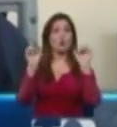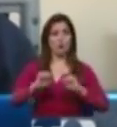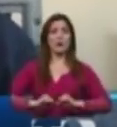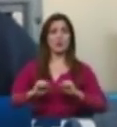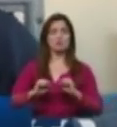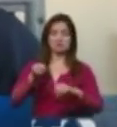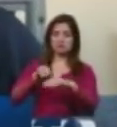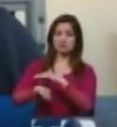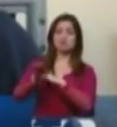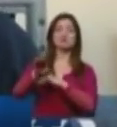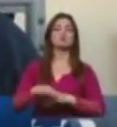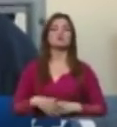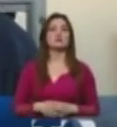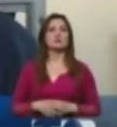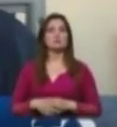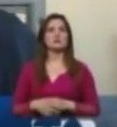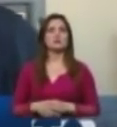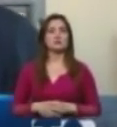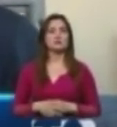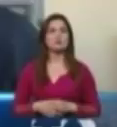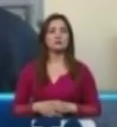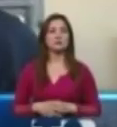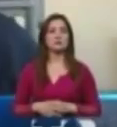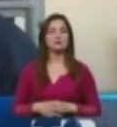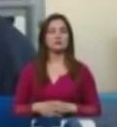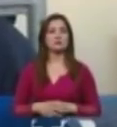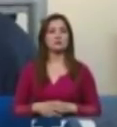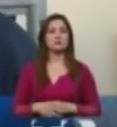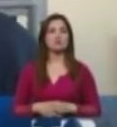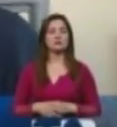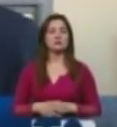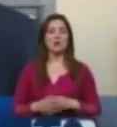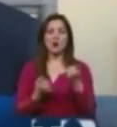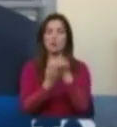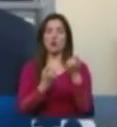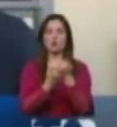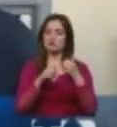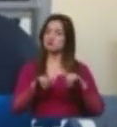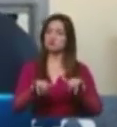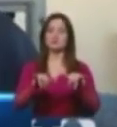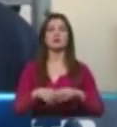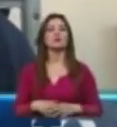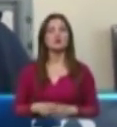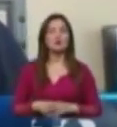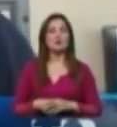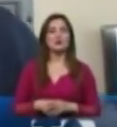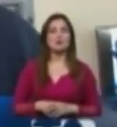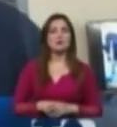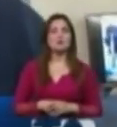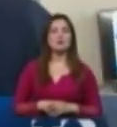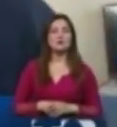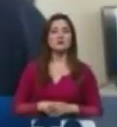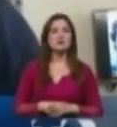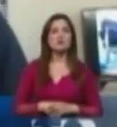días y están en doble vulnerabilidad, pues estamos dispuestos a seguir apoyando de esta manera y también solucionando